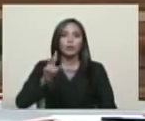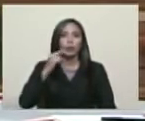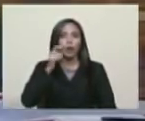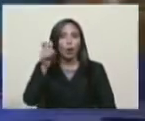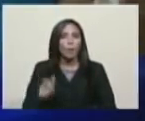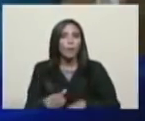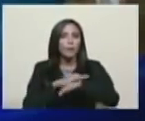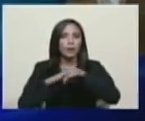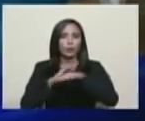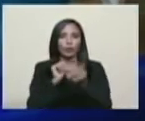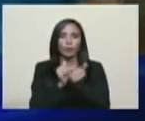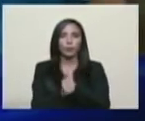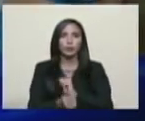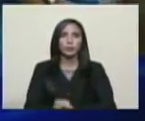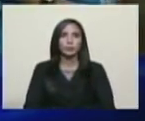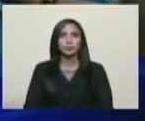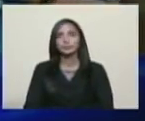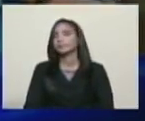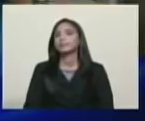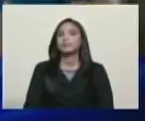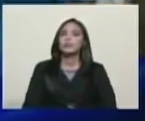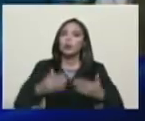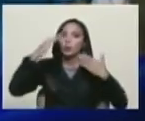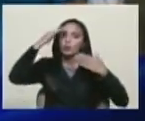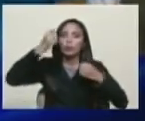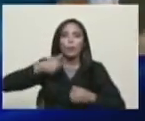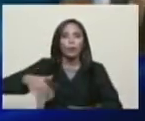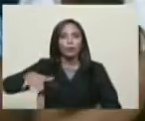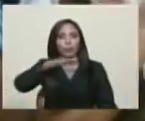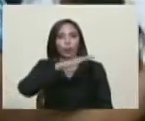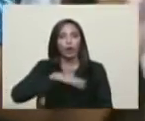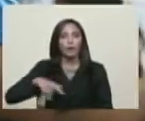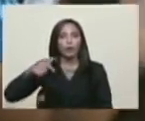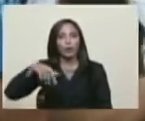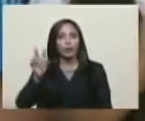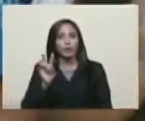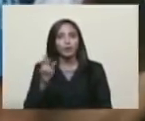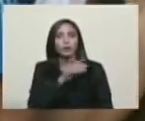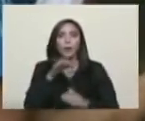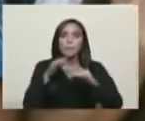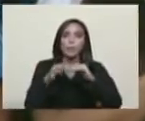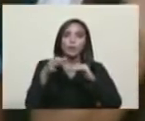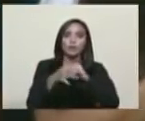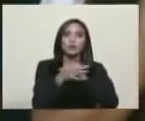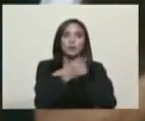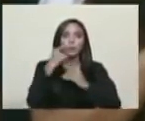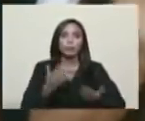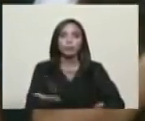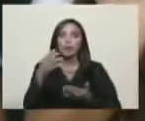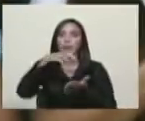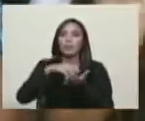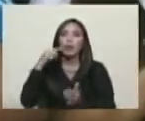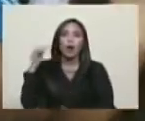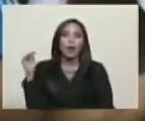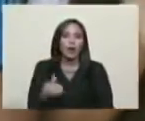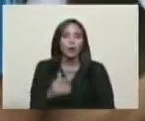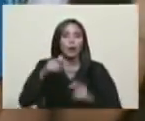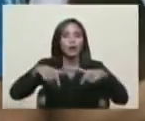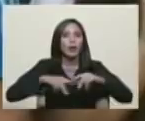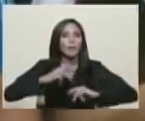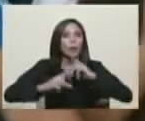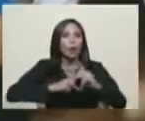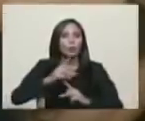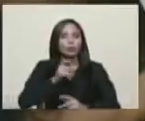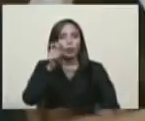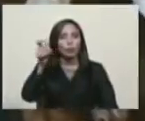Infante. Bueno, un saludo a todo el pueblo de Venezuela. Nos encontramos acá en el municipio Revenga, estado de Aragua, centro productivo